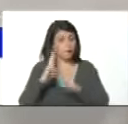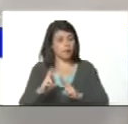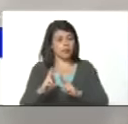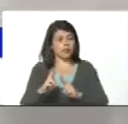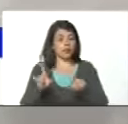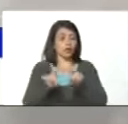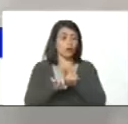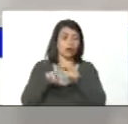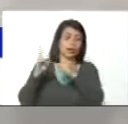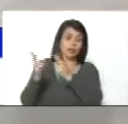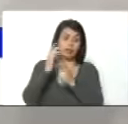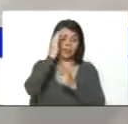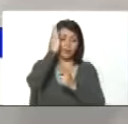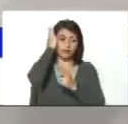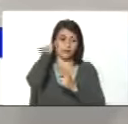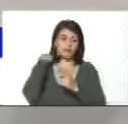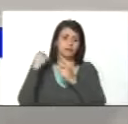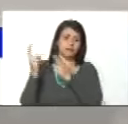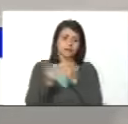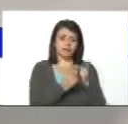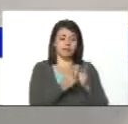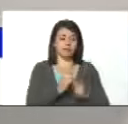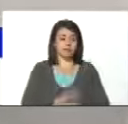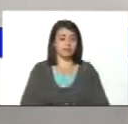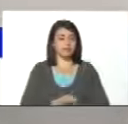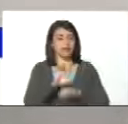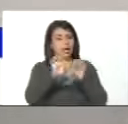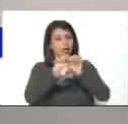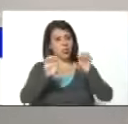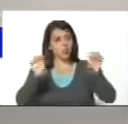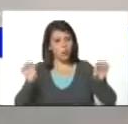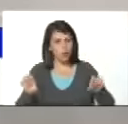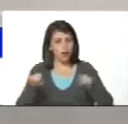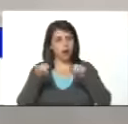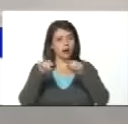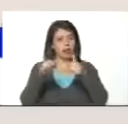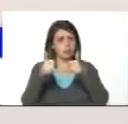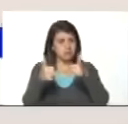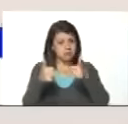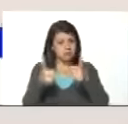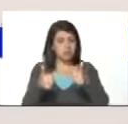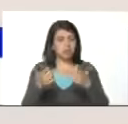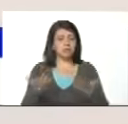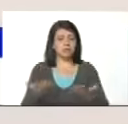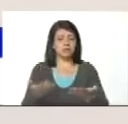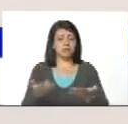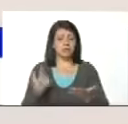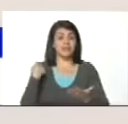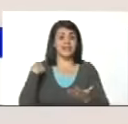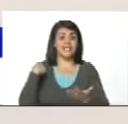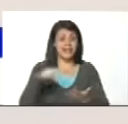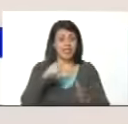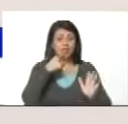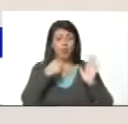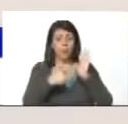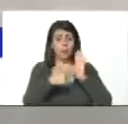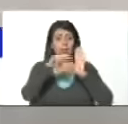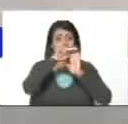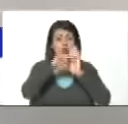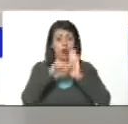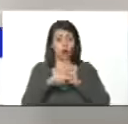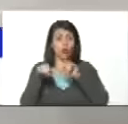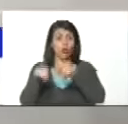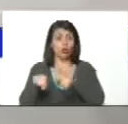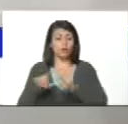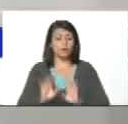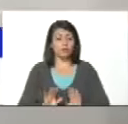Y por supuesto los invitados, si fueran decentes, si fueran educados, tienen que cumplir con esas